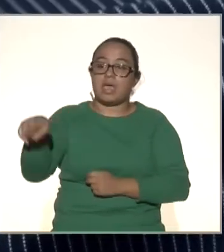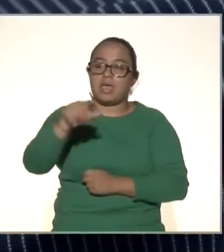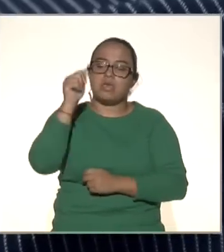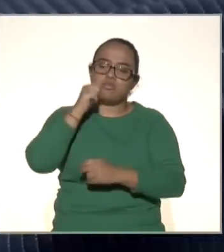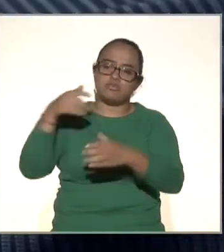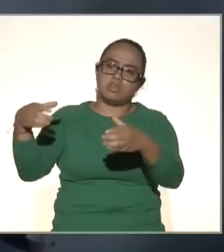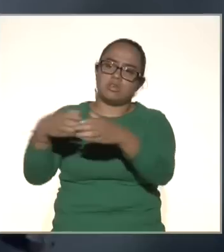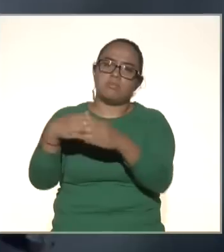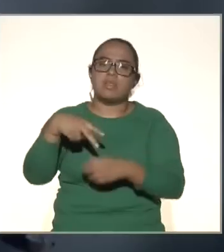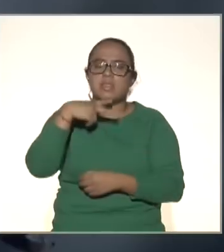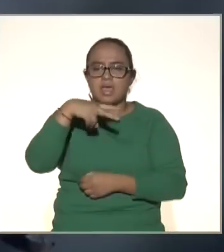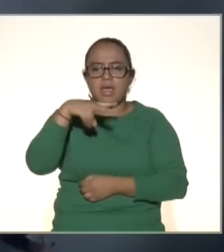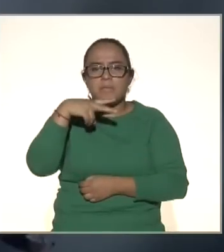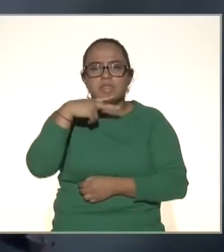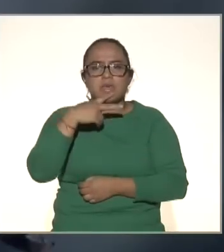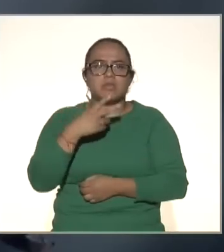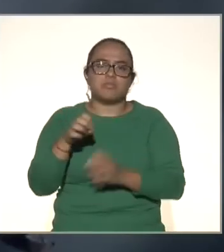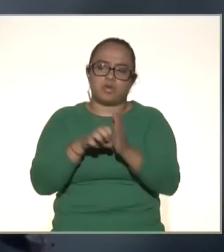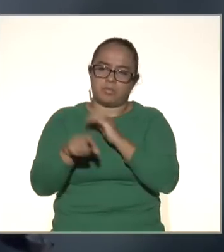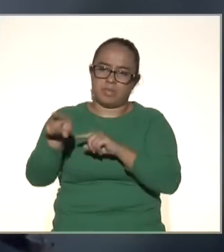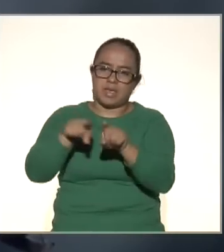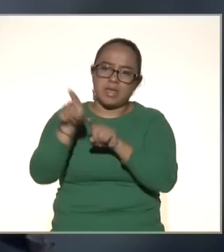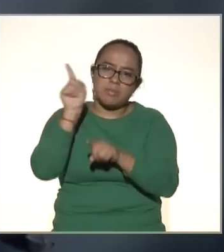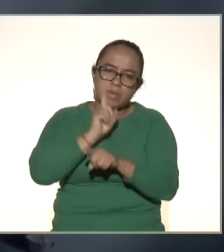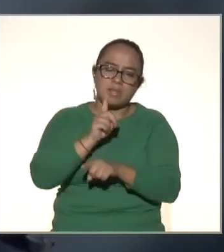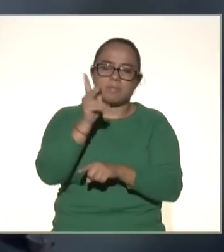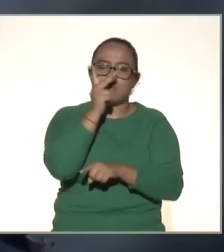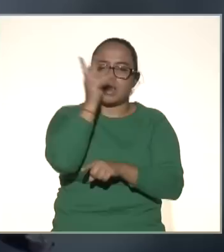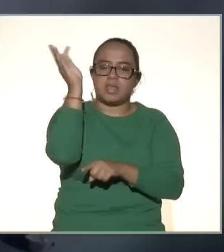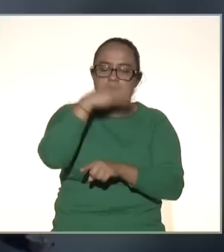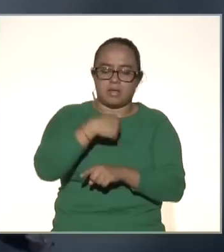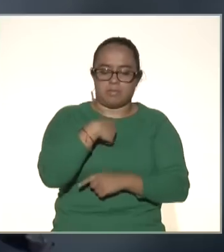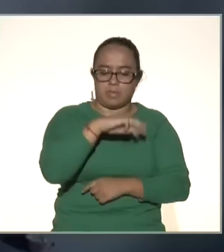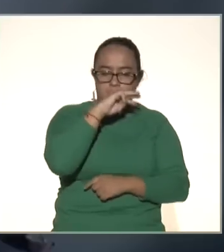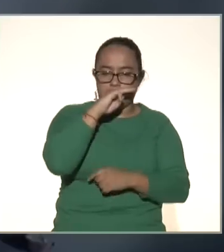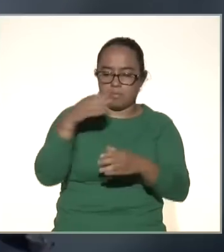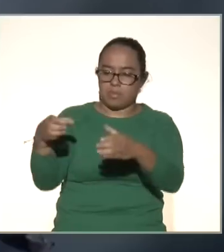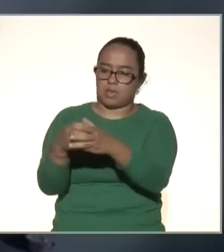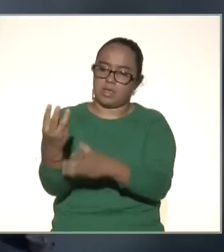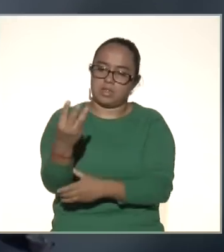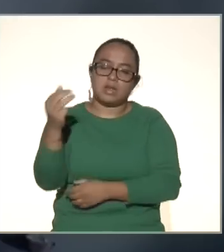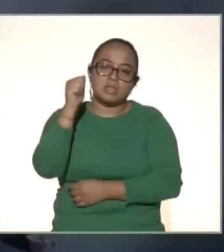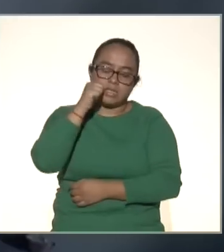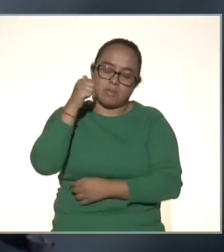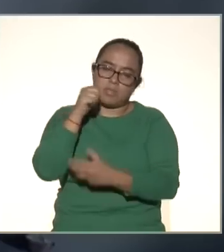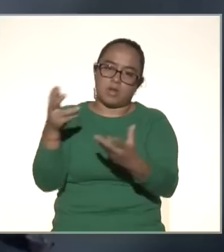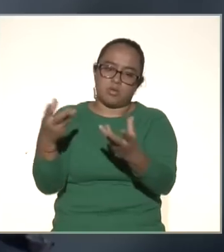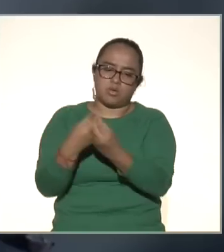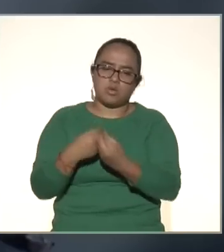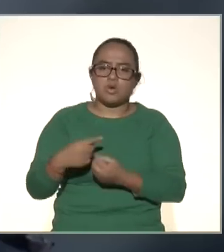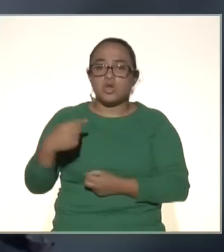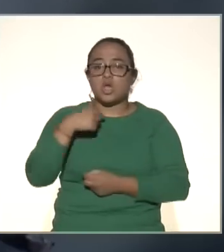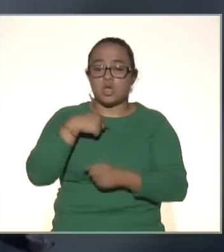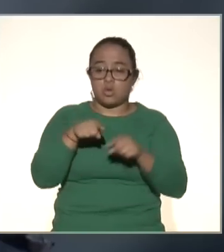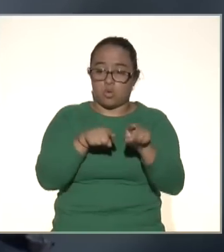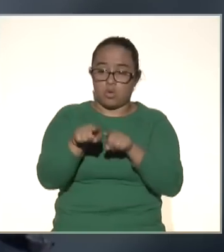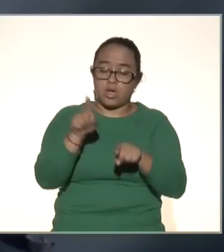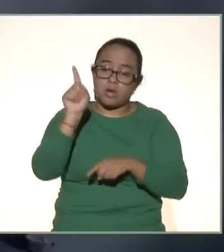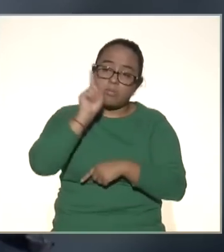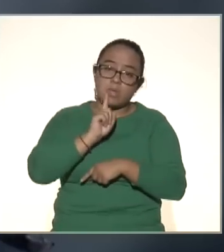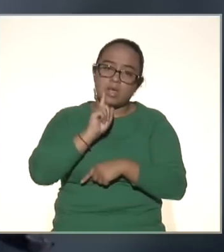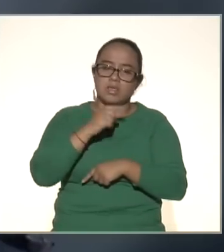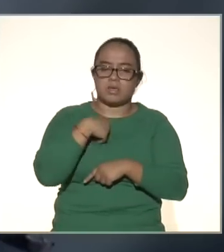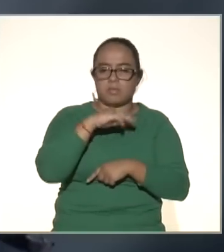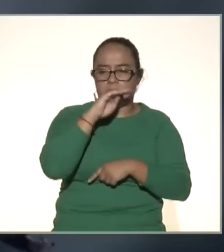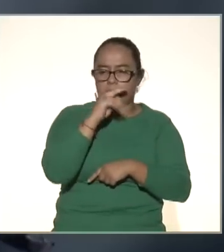Navidad, me refiero a mi hermana, a mi padrastro y mi mamá juntos, y yo veo a mi hermana y